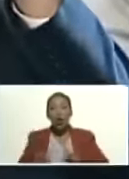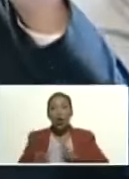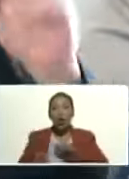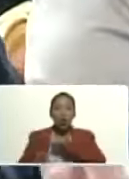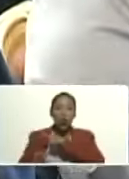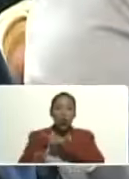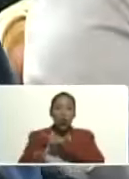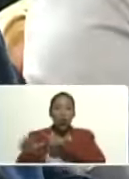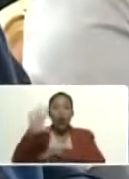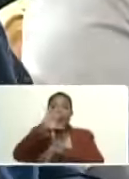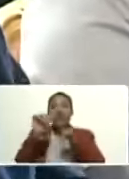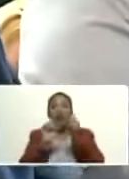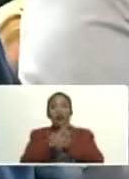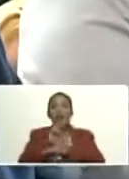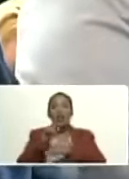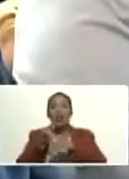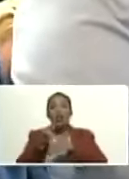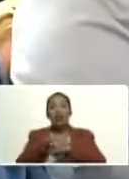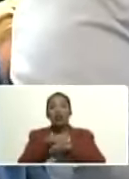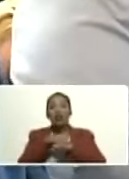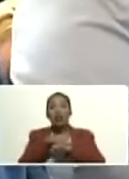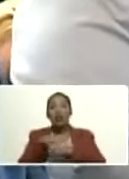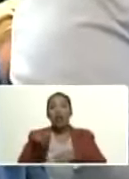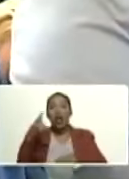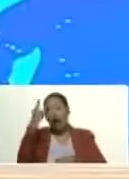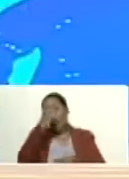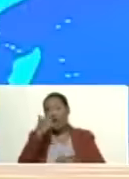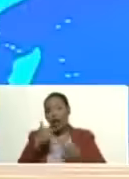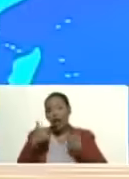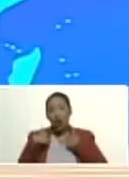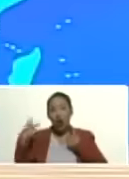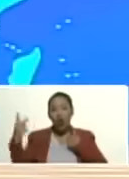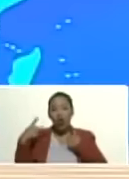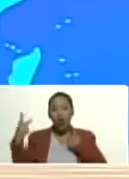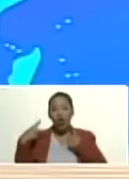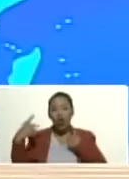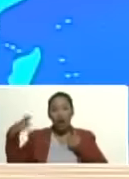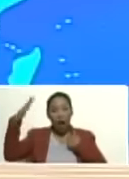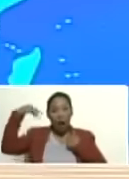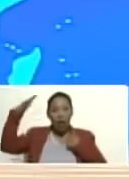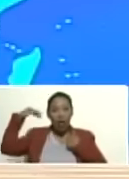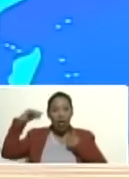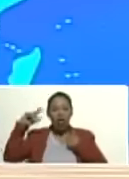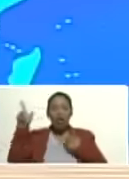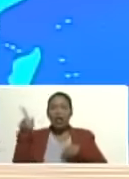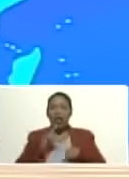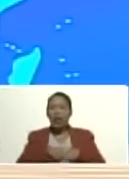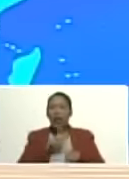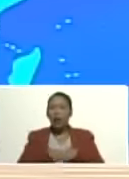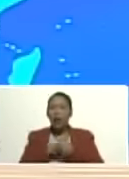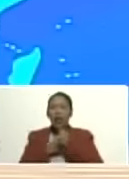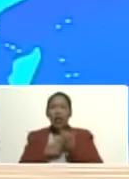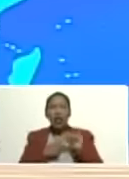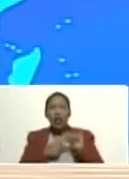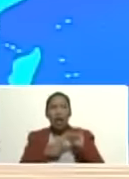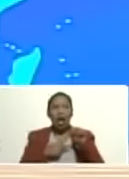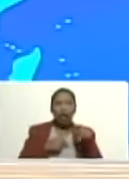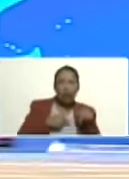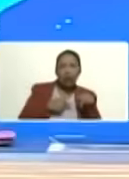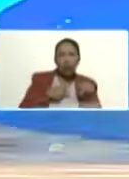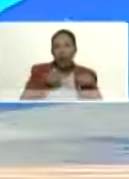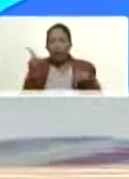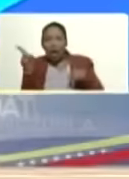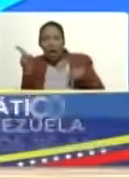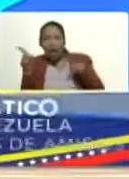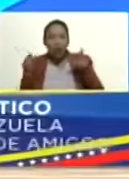Yuri, viceministro de África, y yo, en esa época estábamos seguramente en la izquierda, por aquí y por allá, recuerdo